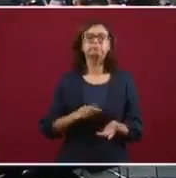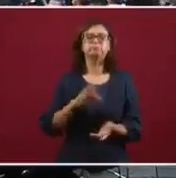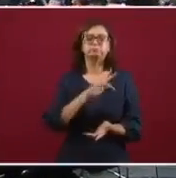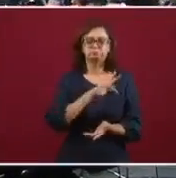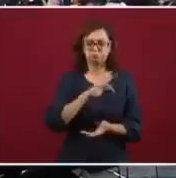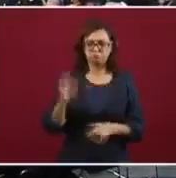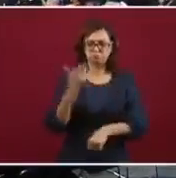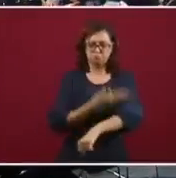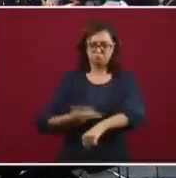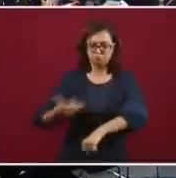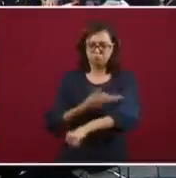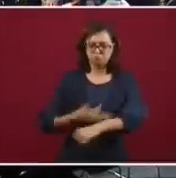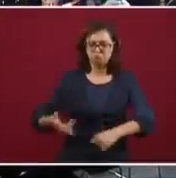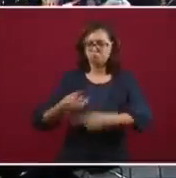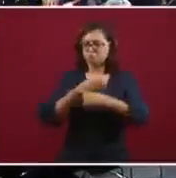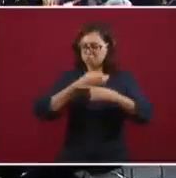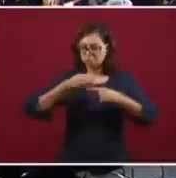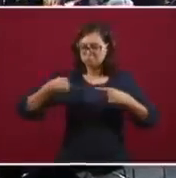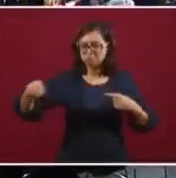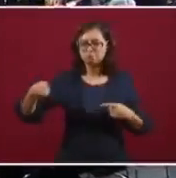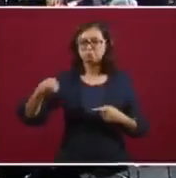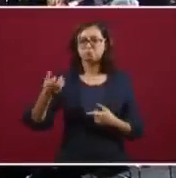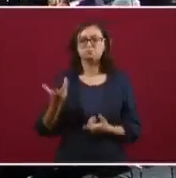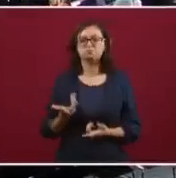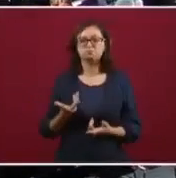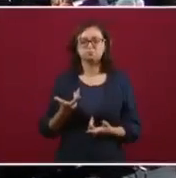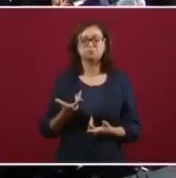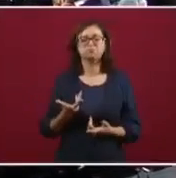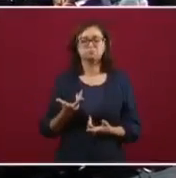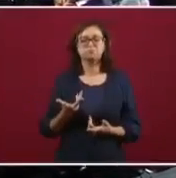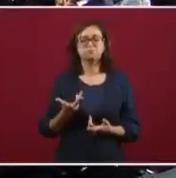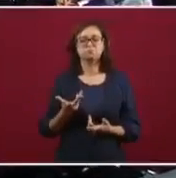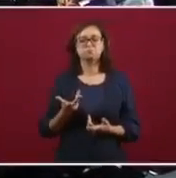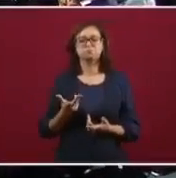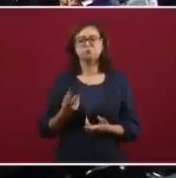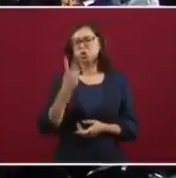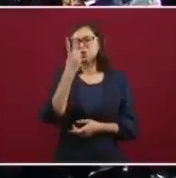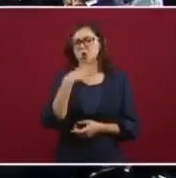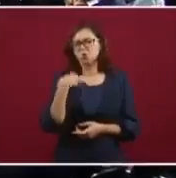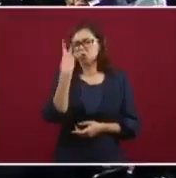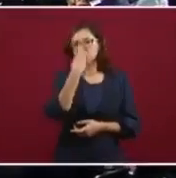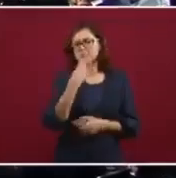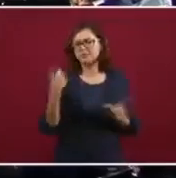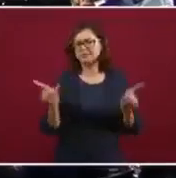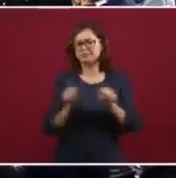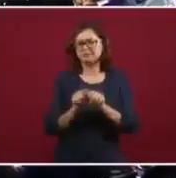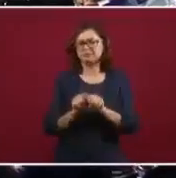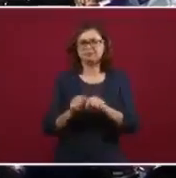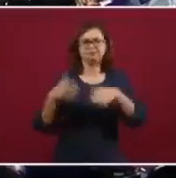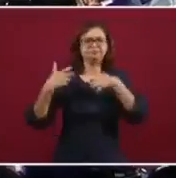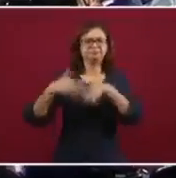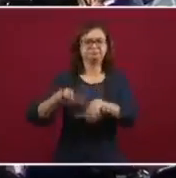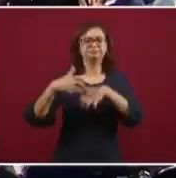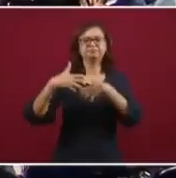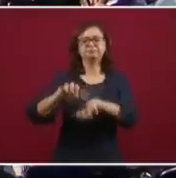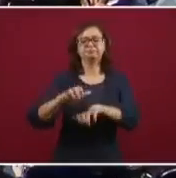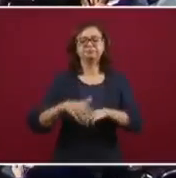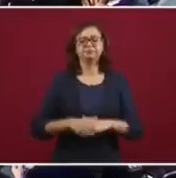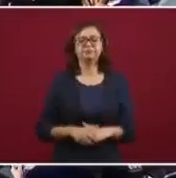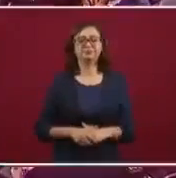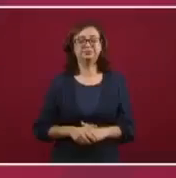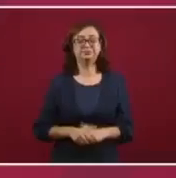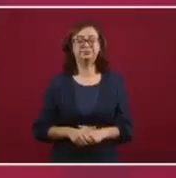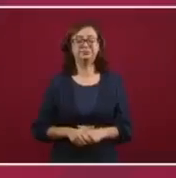podemos organizarnos bien para que en 2 horas se haga